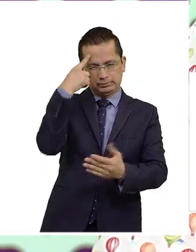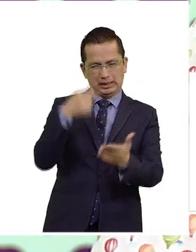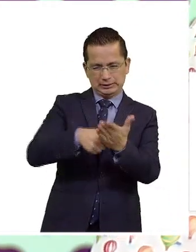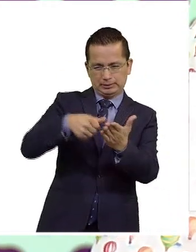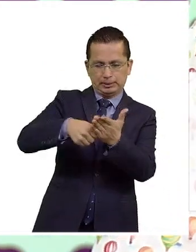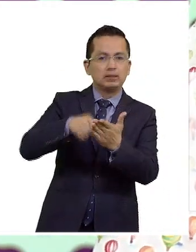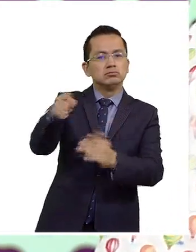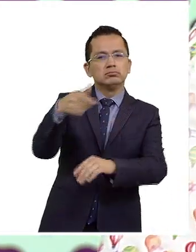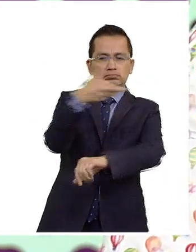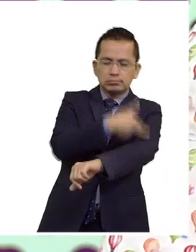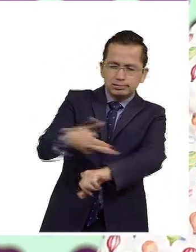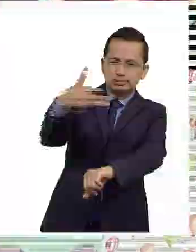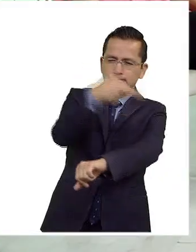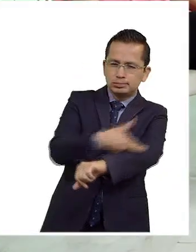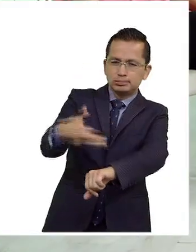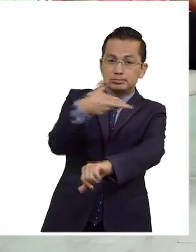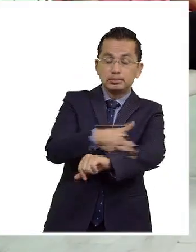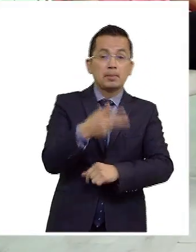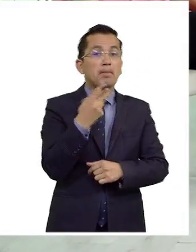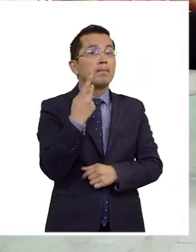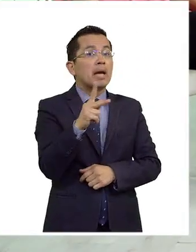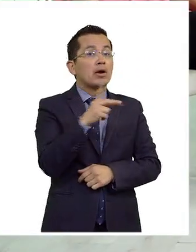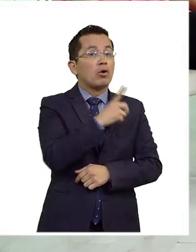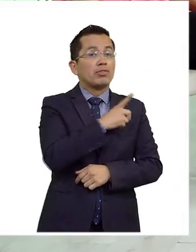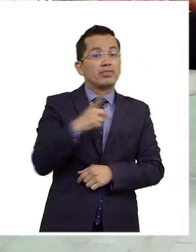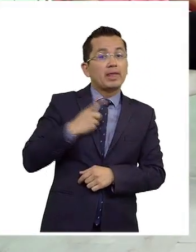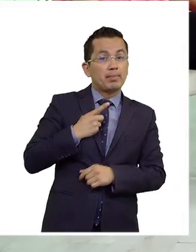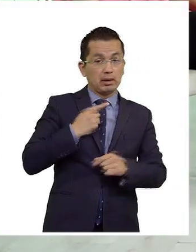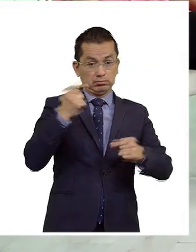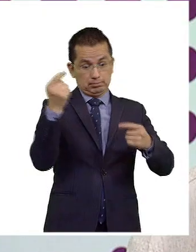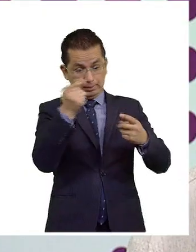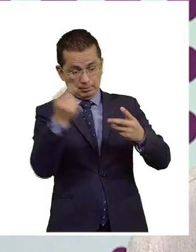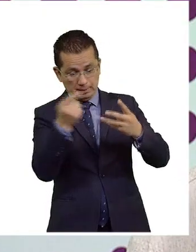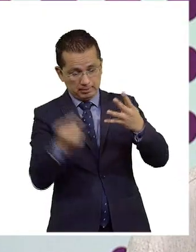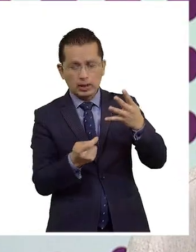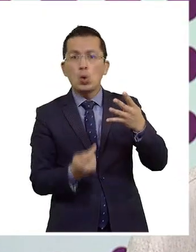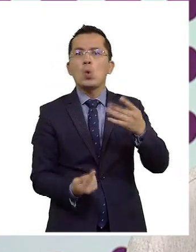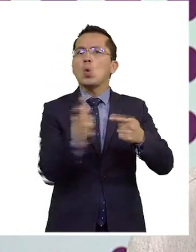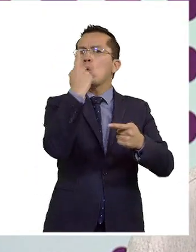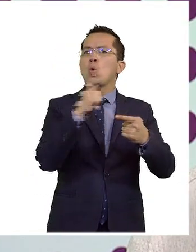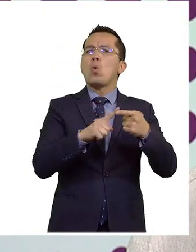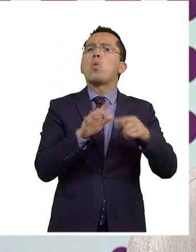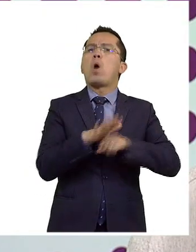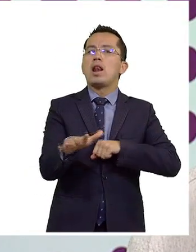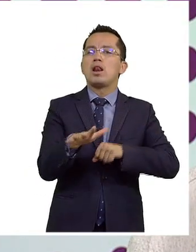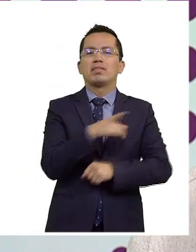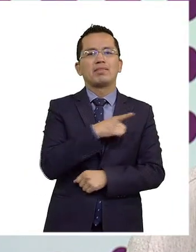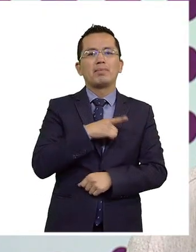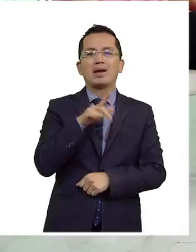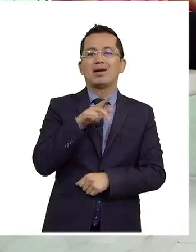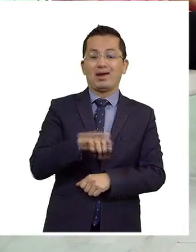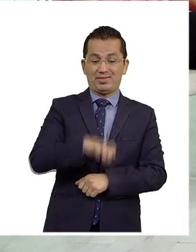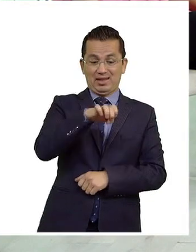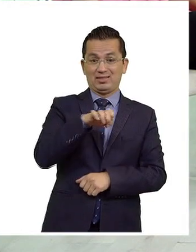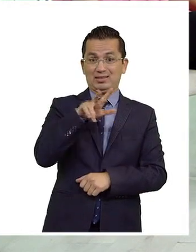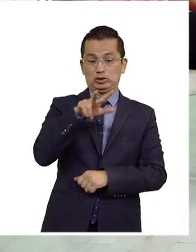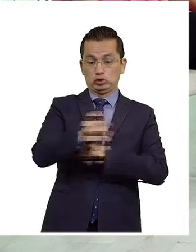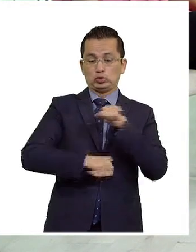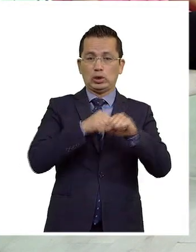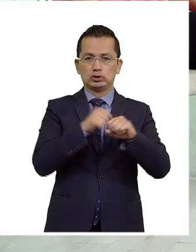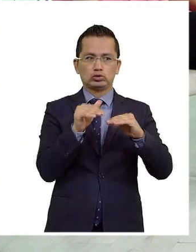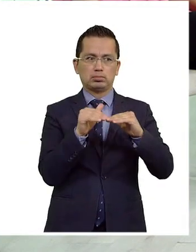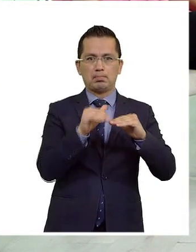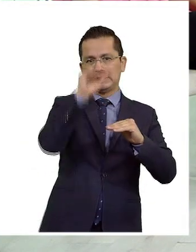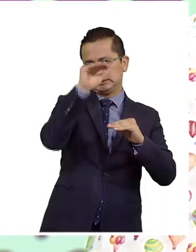varios requisitos. Uno de ellos es tener más de 18 años. Y justamente desde hace tiempo se